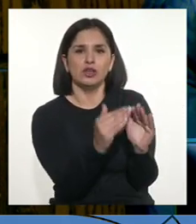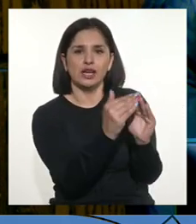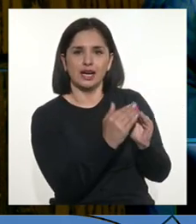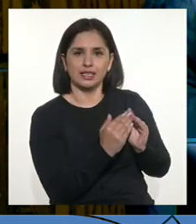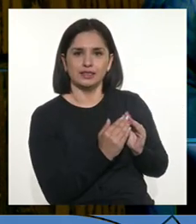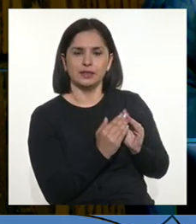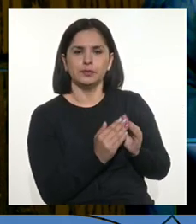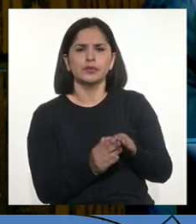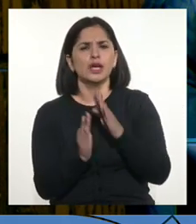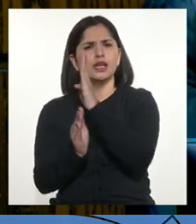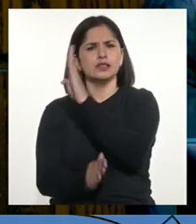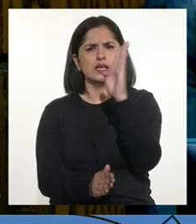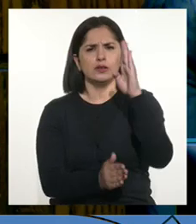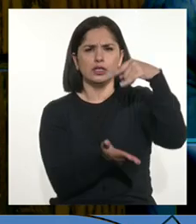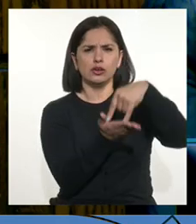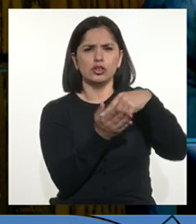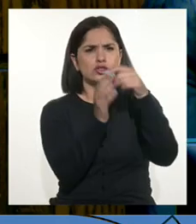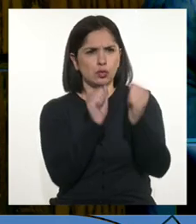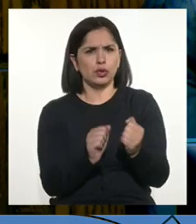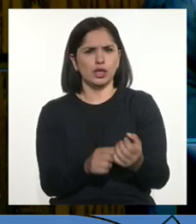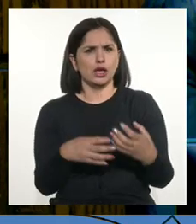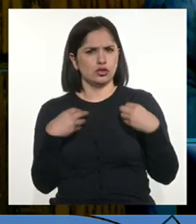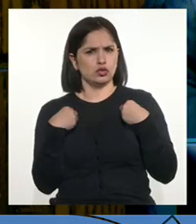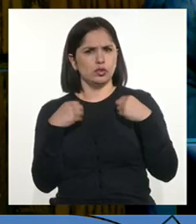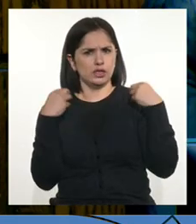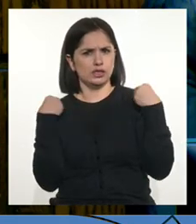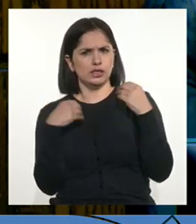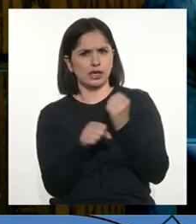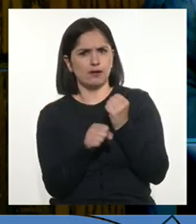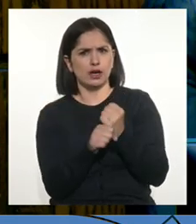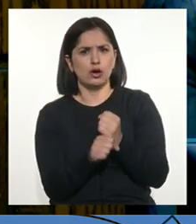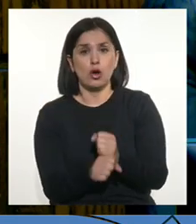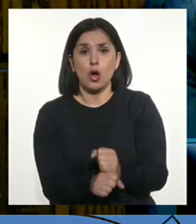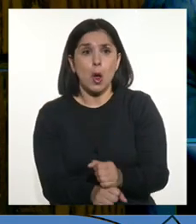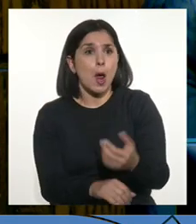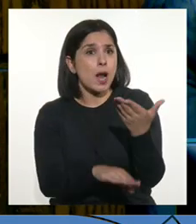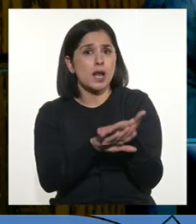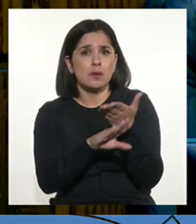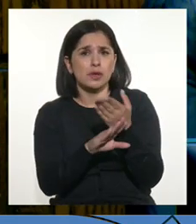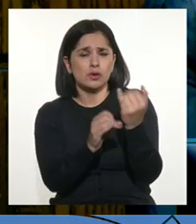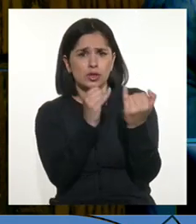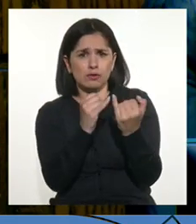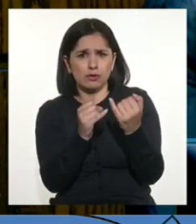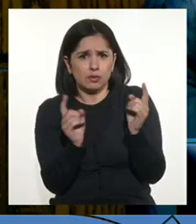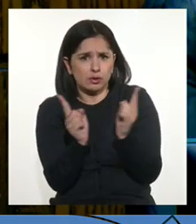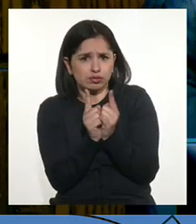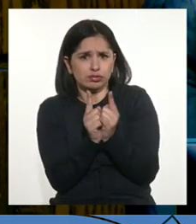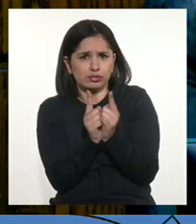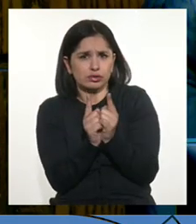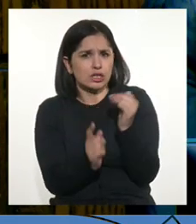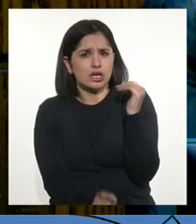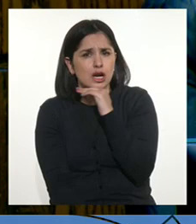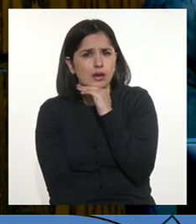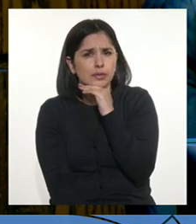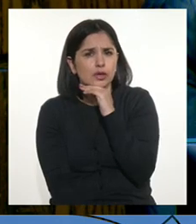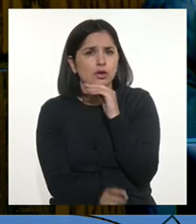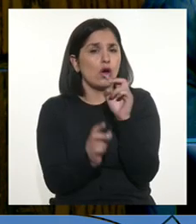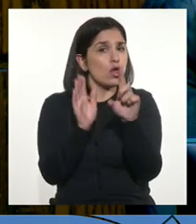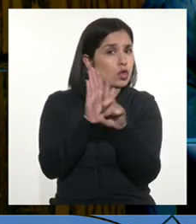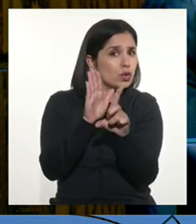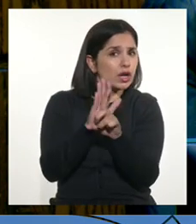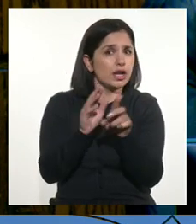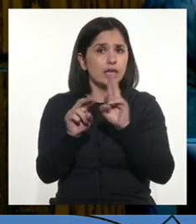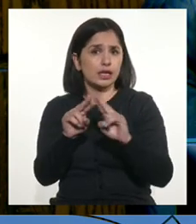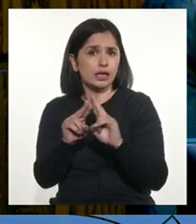el congreso es capaz de hacer eso si es capaz de andoni donde pidió un breve informe acerca de la ley que creó la